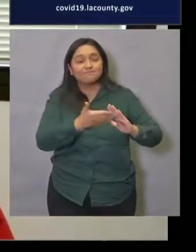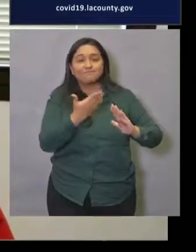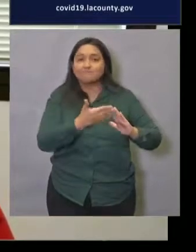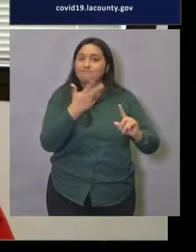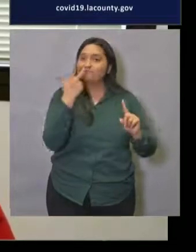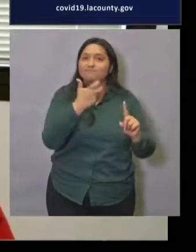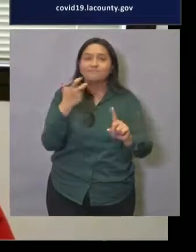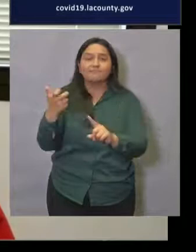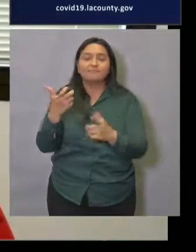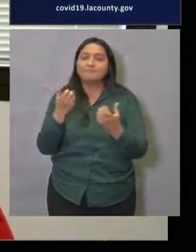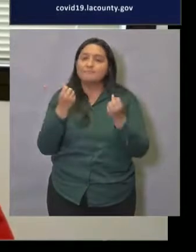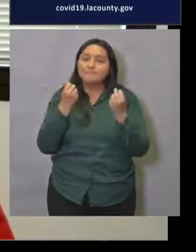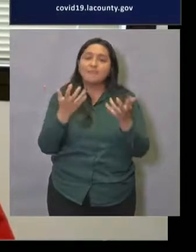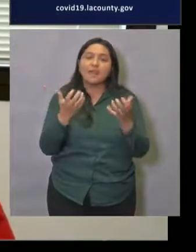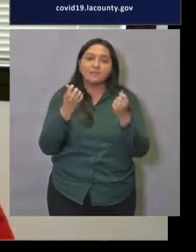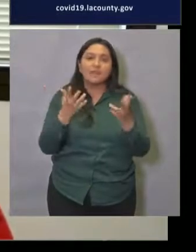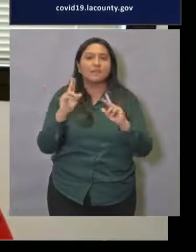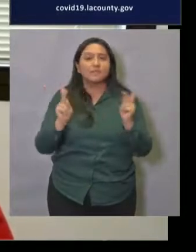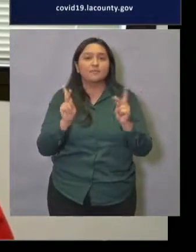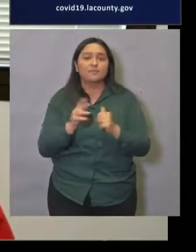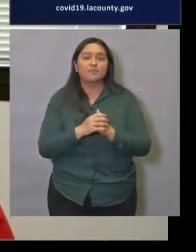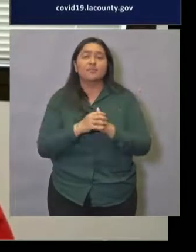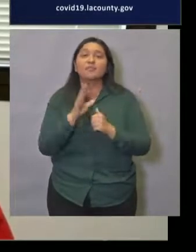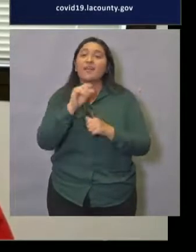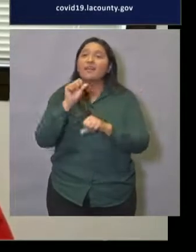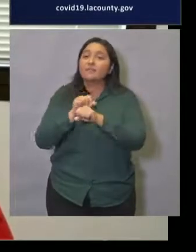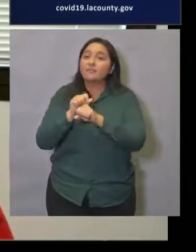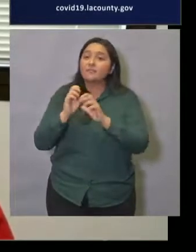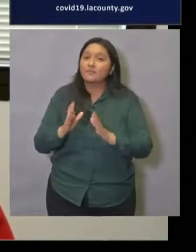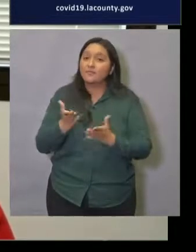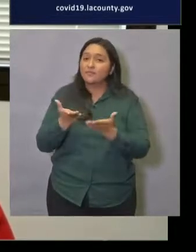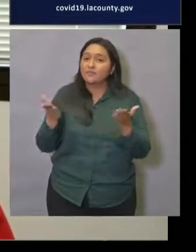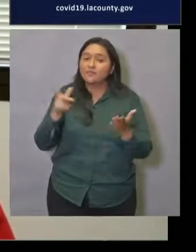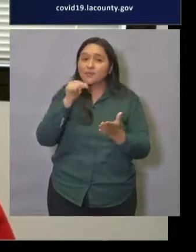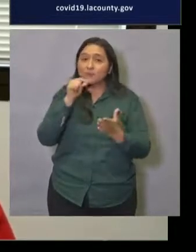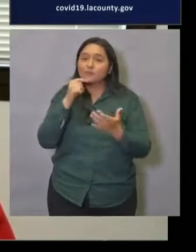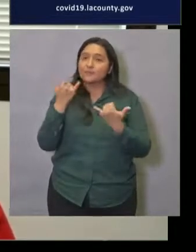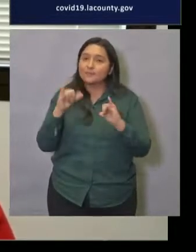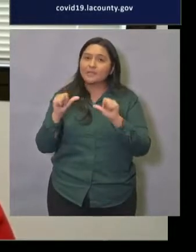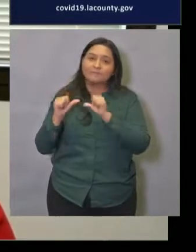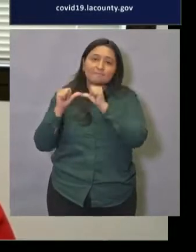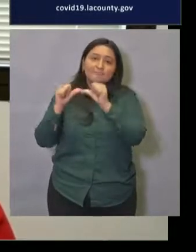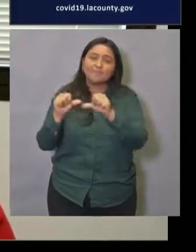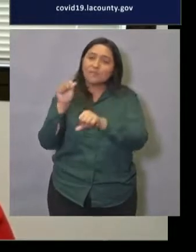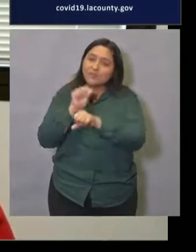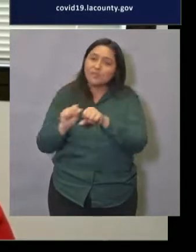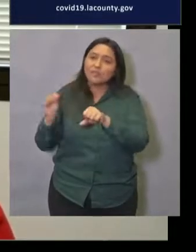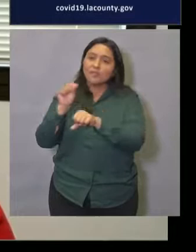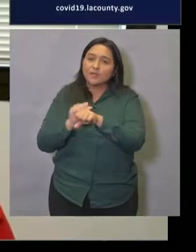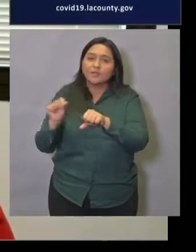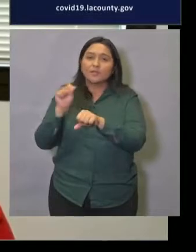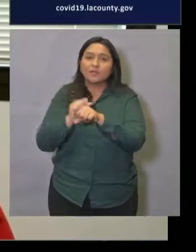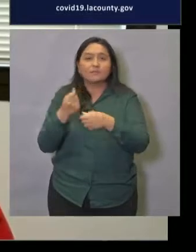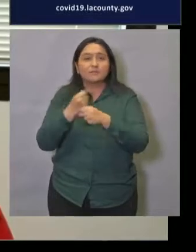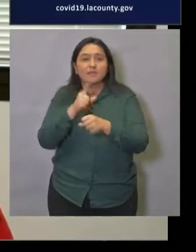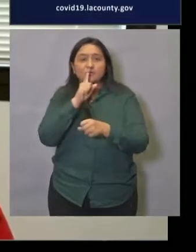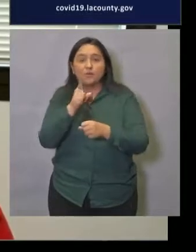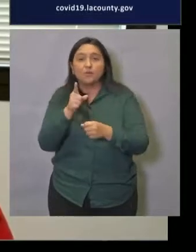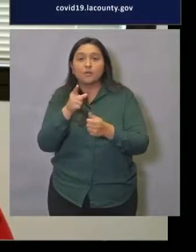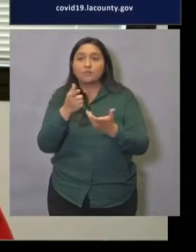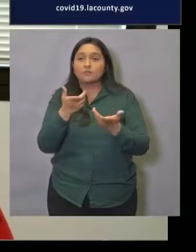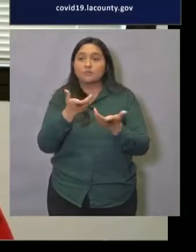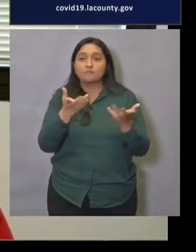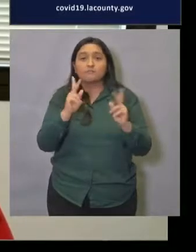de personas, hasta nuestros tantos socios que están innovando continuamente para crear formas para asegurar que las personas que viven